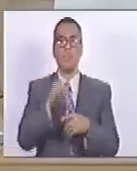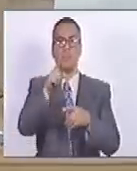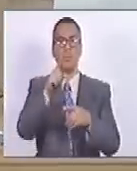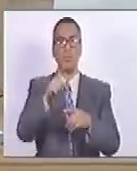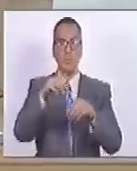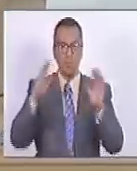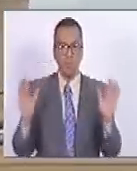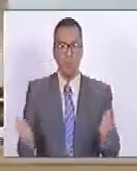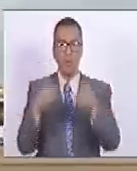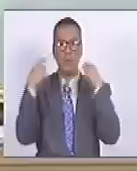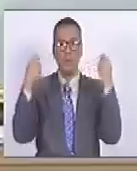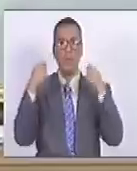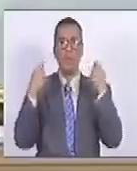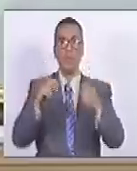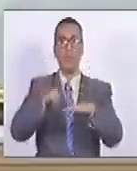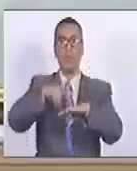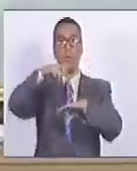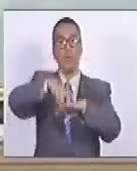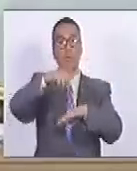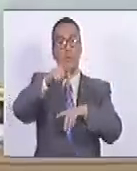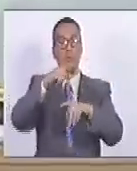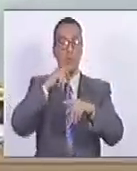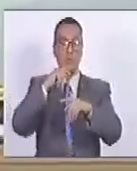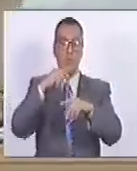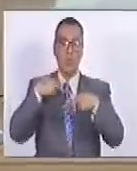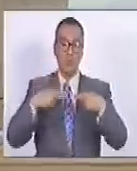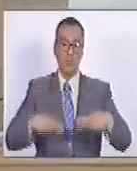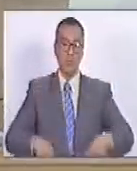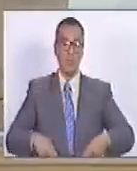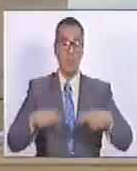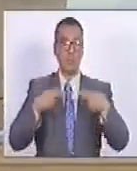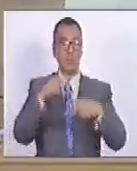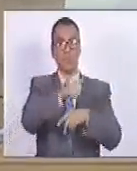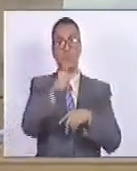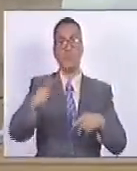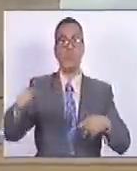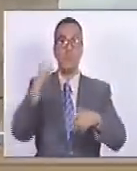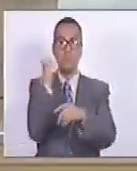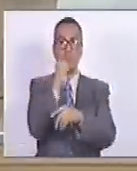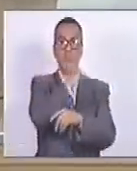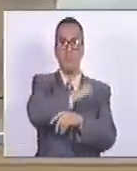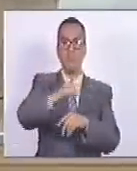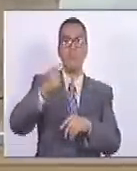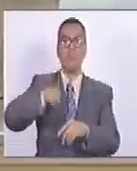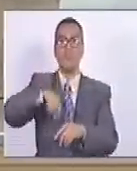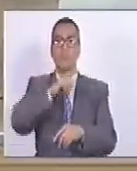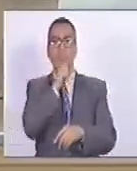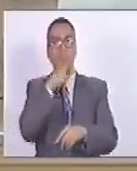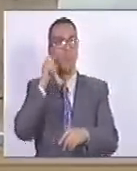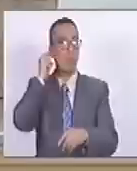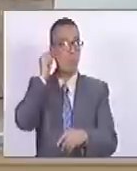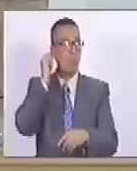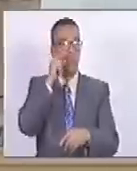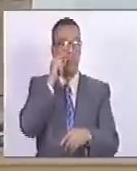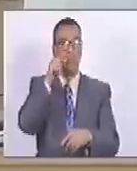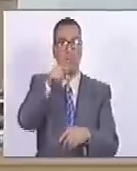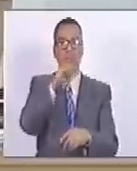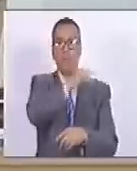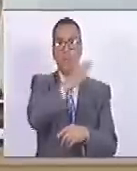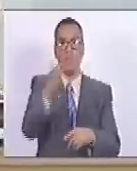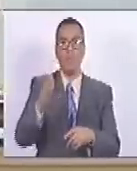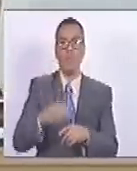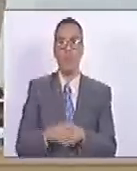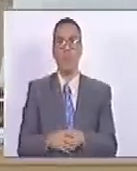que promovieron la esclavitud humana fueron ellos, si los que asesinaron a nuestros abuelos y a nuestras abuelas